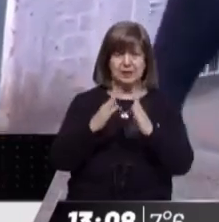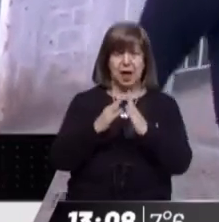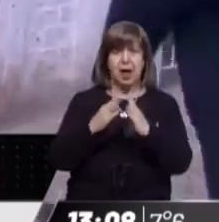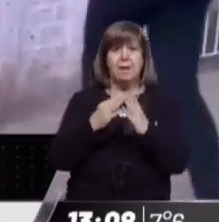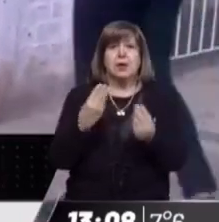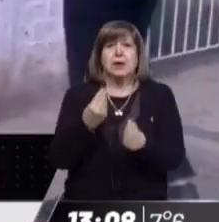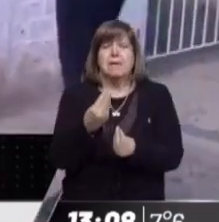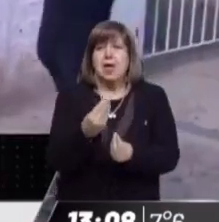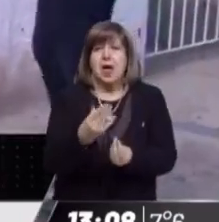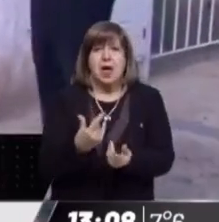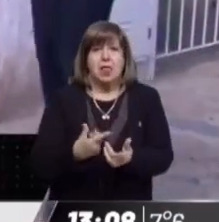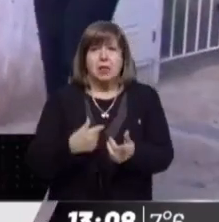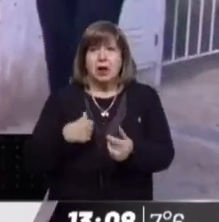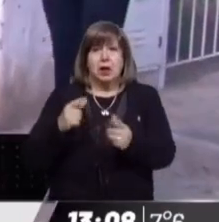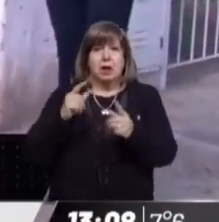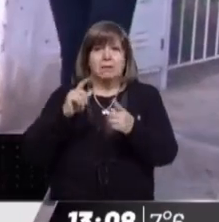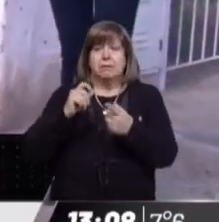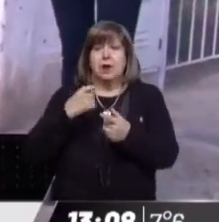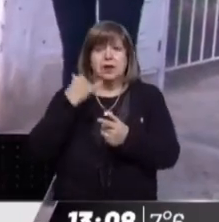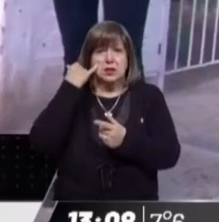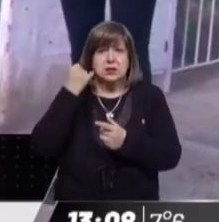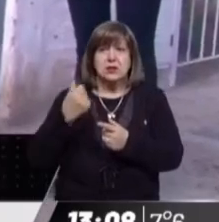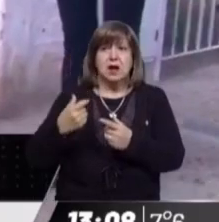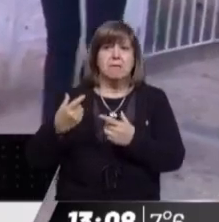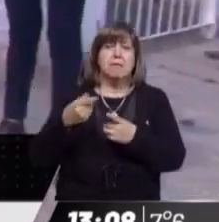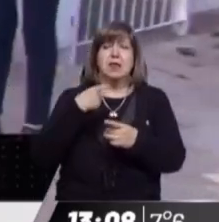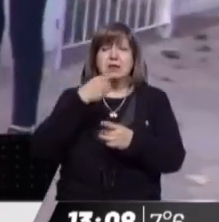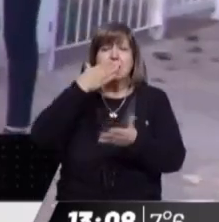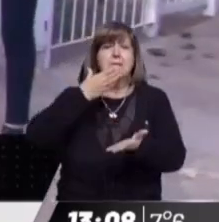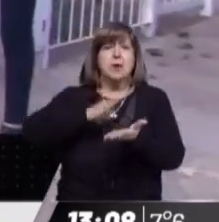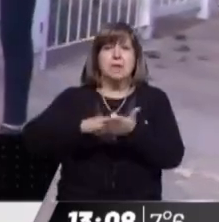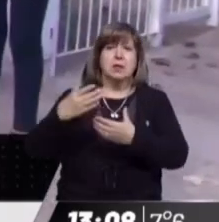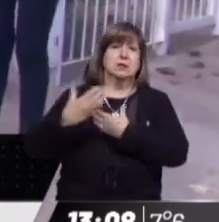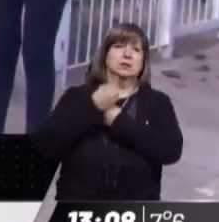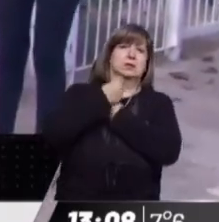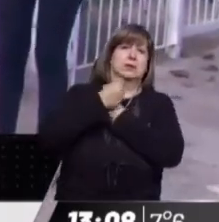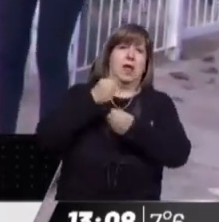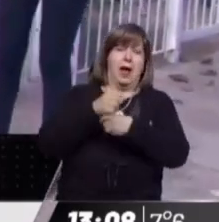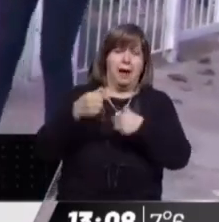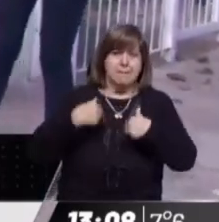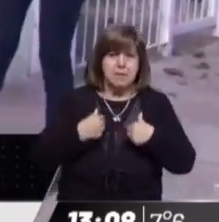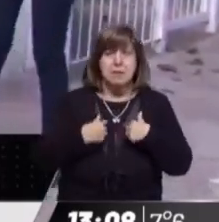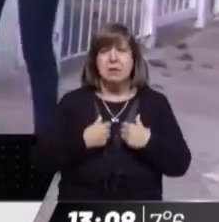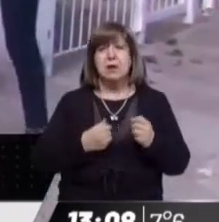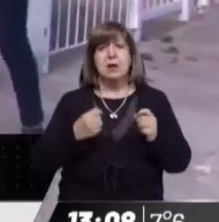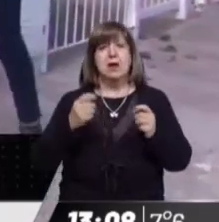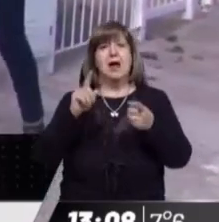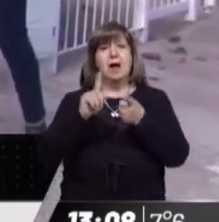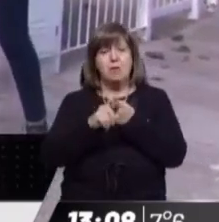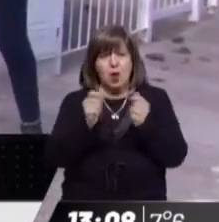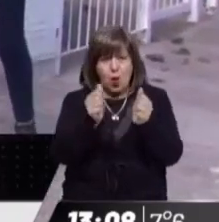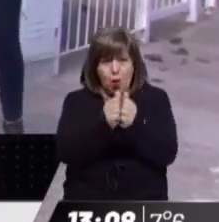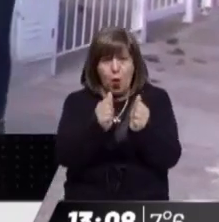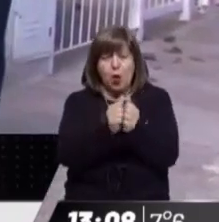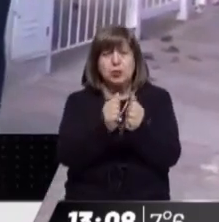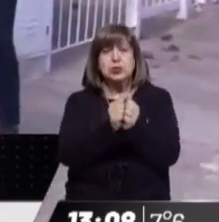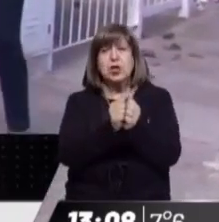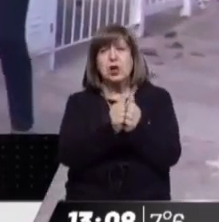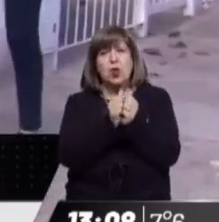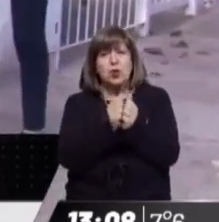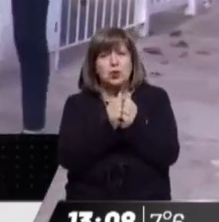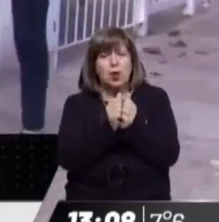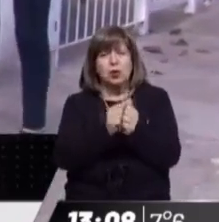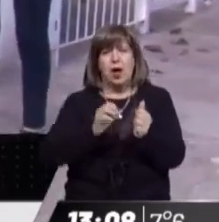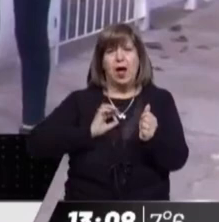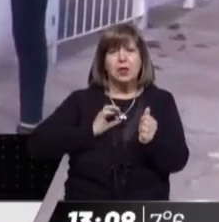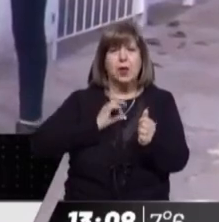det terminar también con su vida por parte de su expareja estuvo 24 años en pareja tiene una hija una hija que hoy tiene 19 años Y a